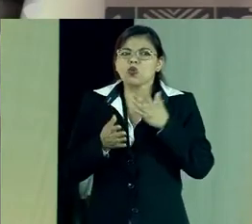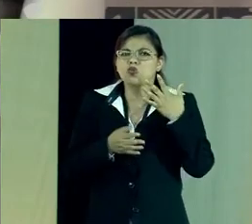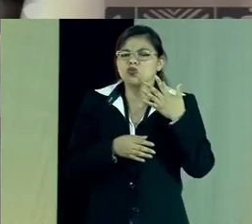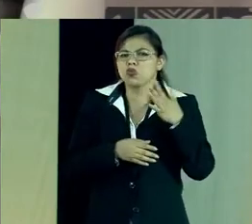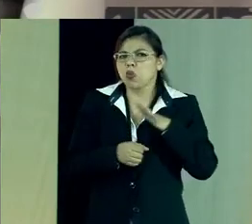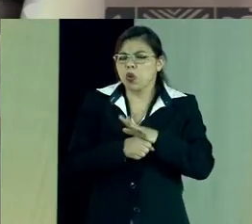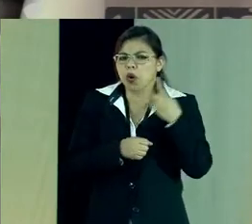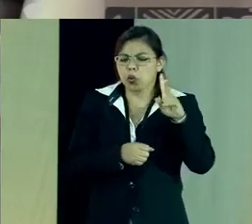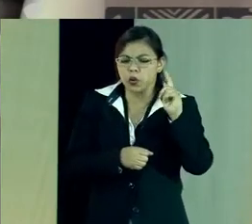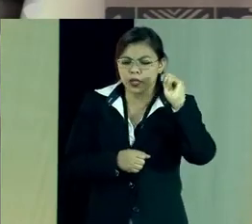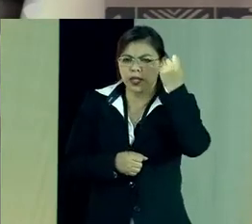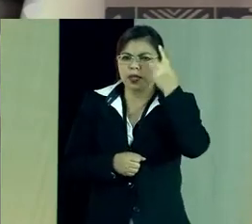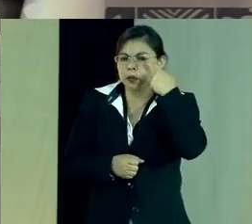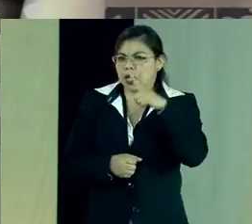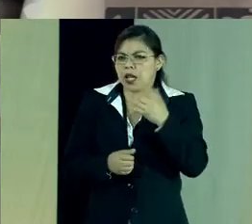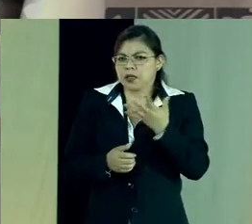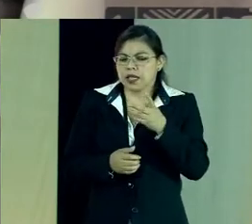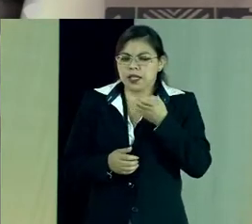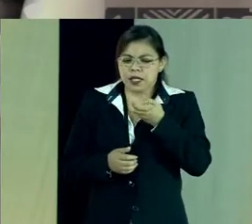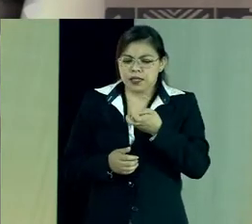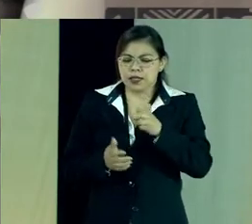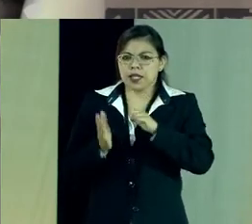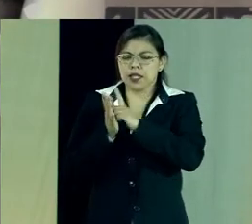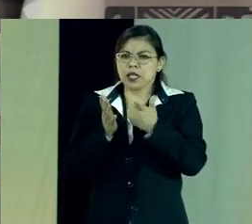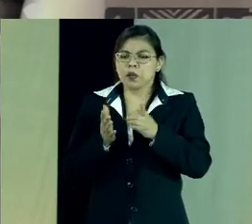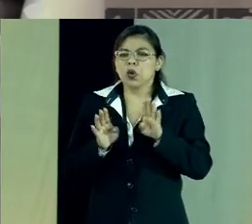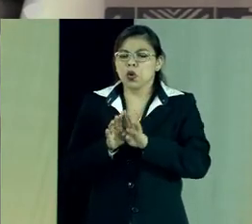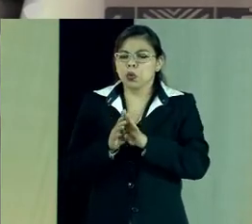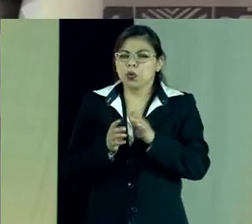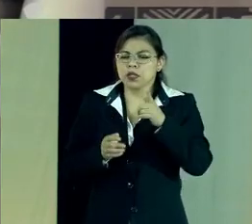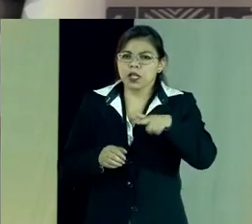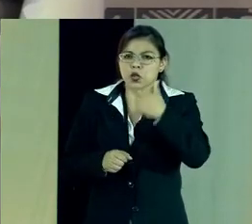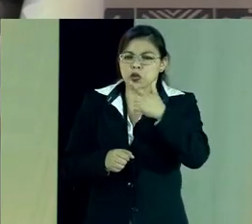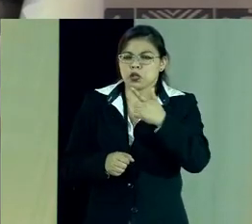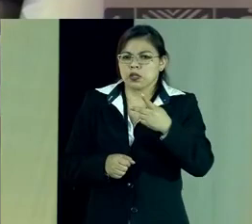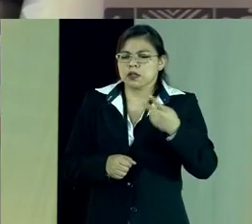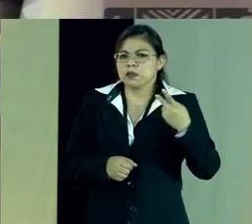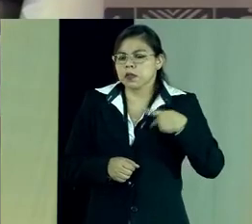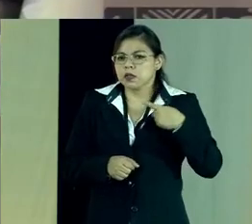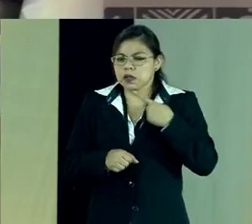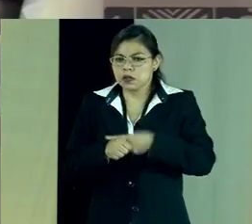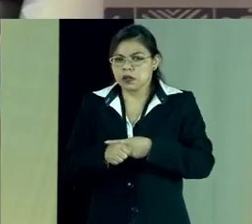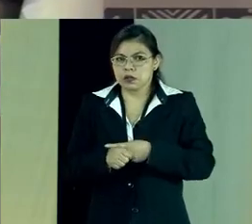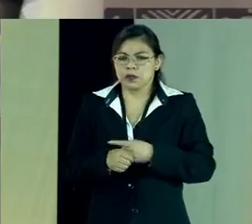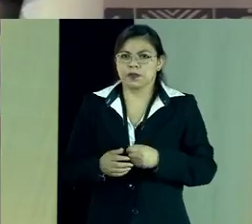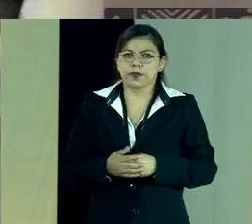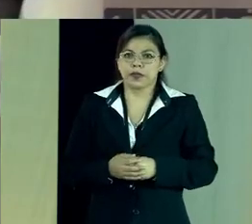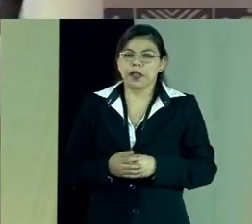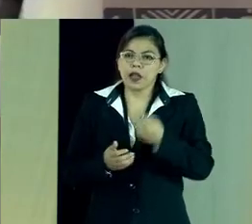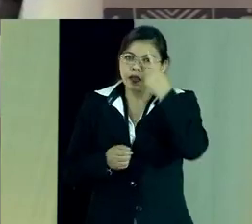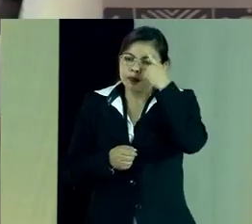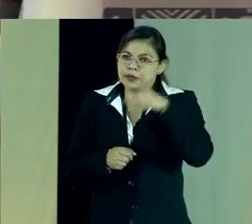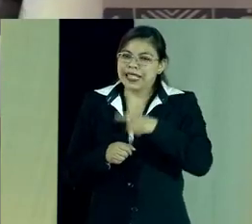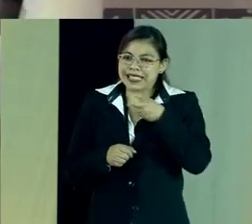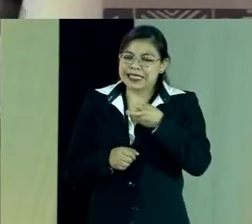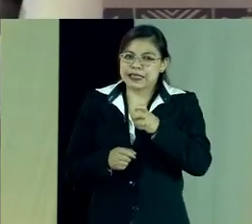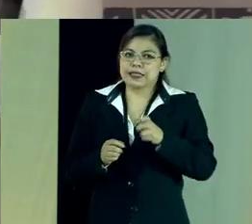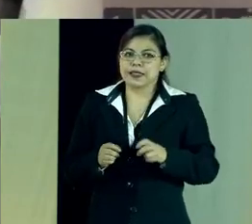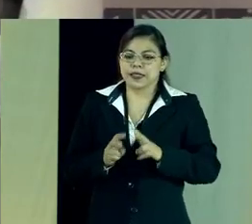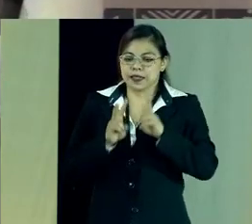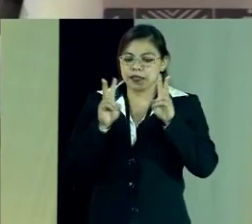aunque ya lo contaste un poco como fuiste armando 12 pacientes no creo que creo que este tema